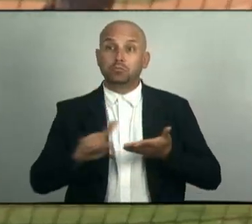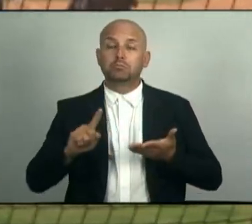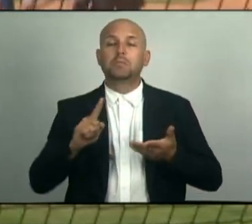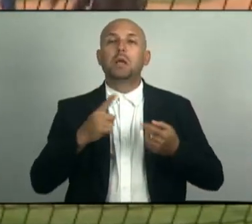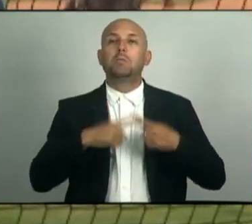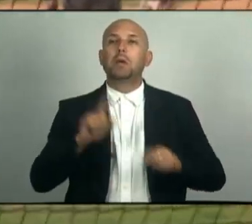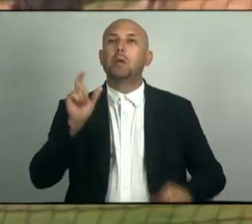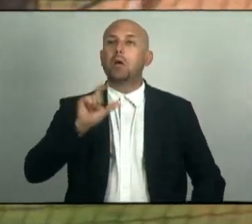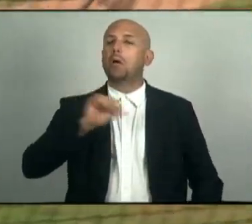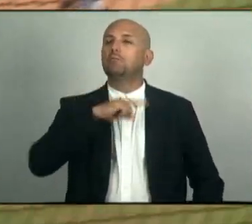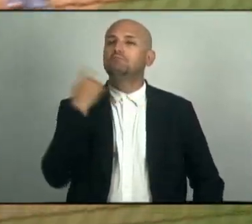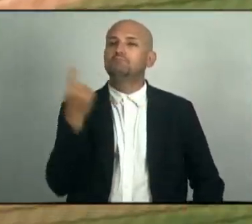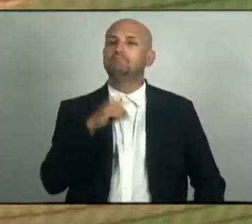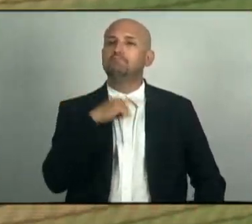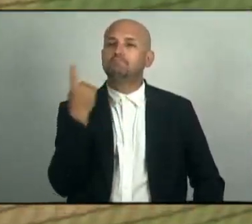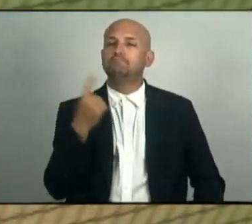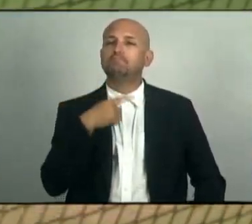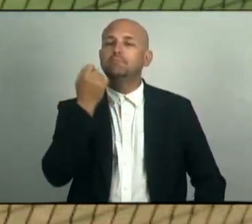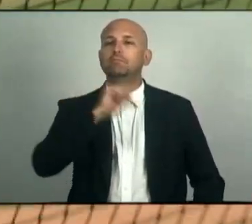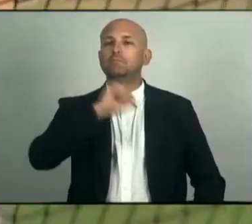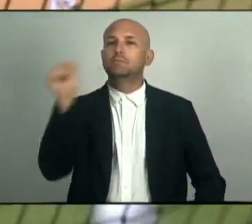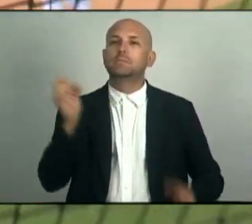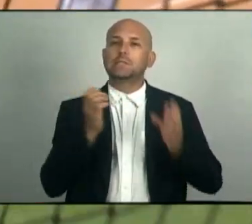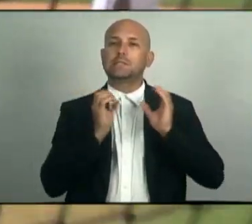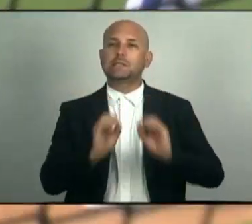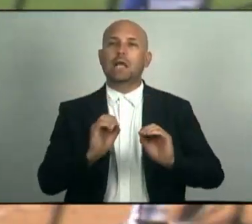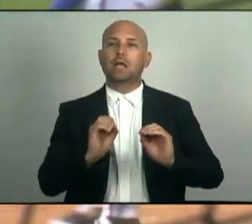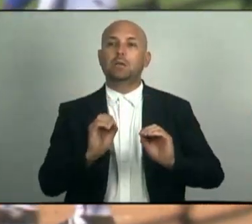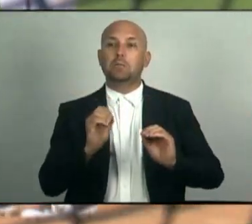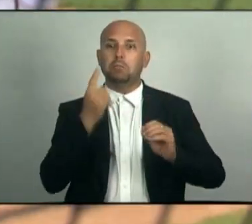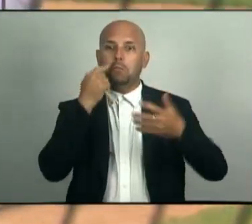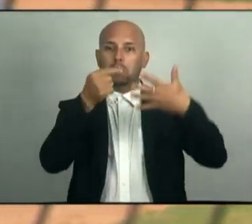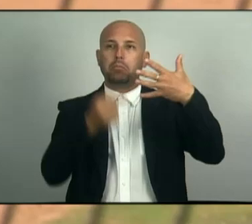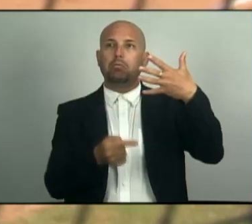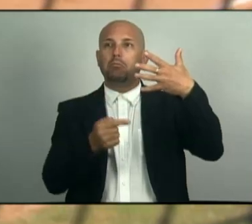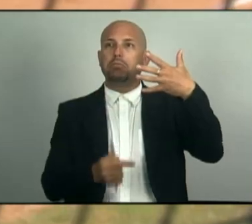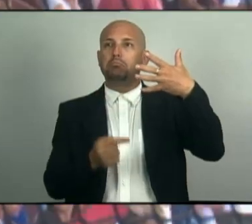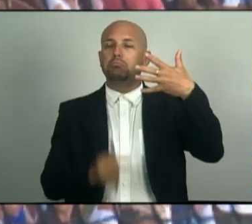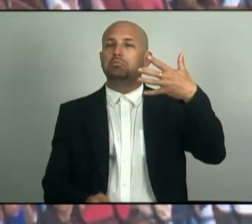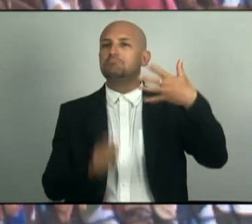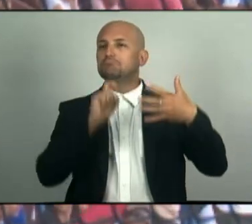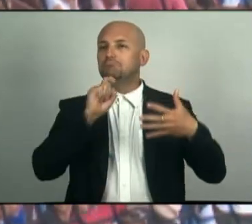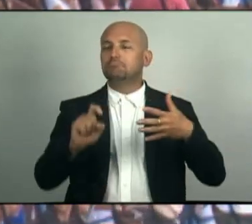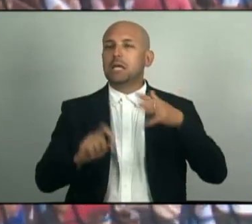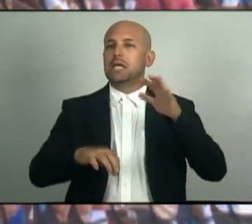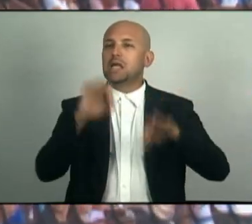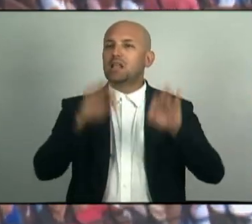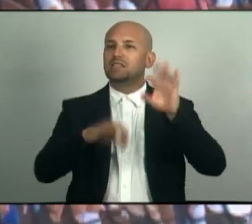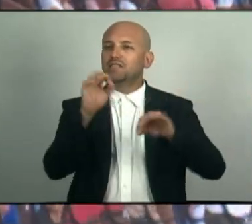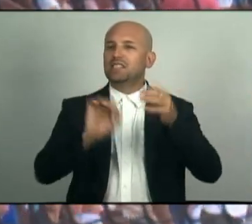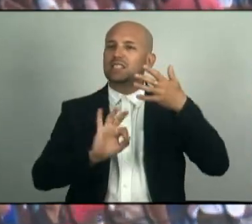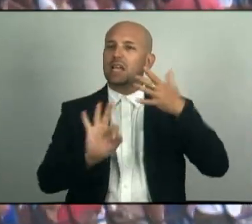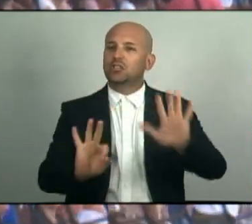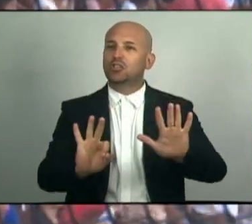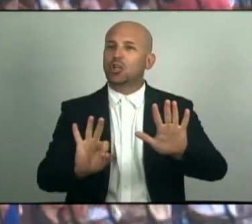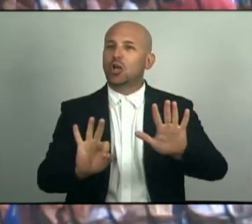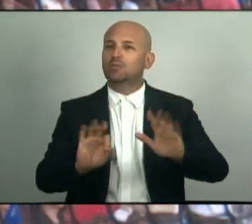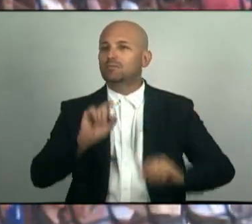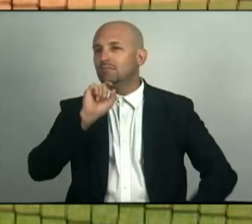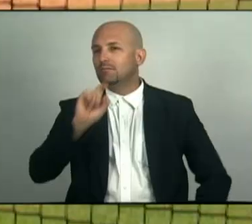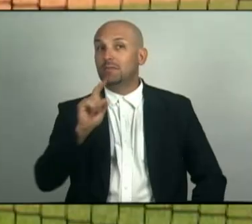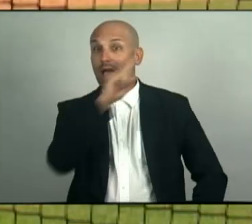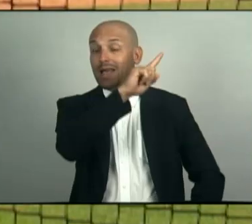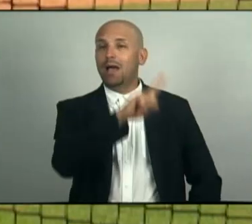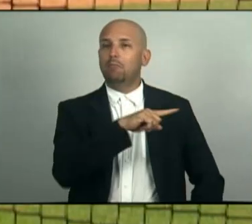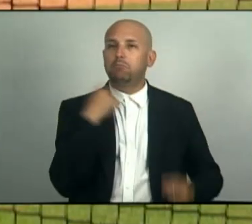sin conseguir una racha ganadora que les apunte hacia los puestos de clasificación a la postemporada en tierras del yayabo han caído en